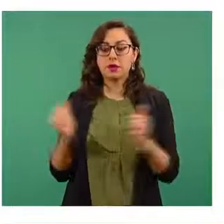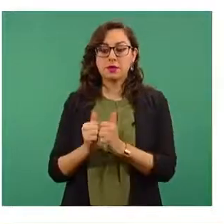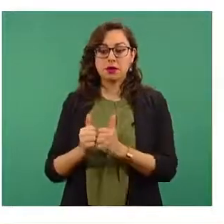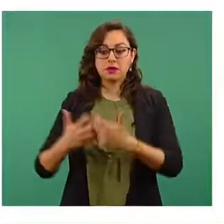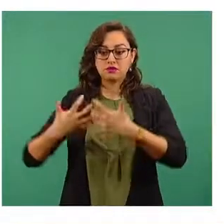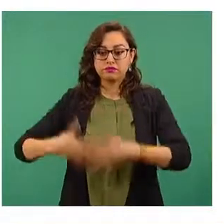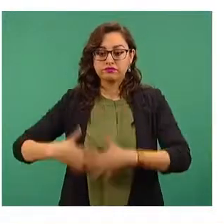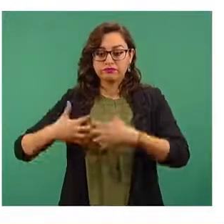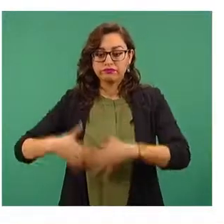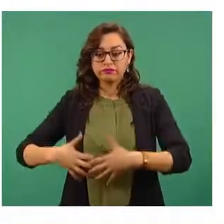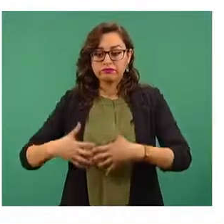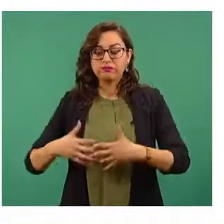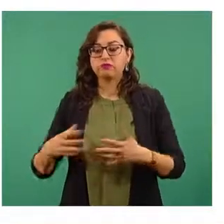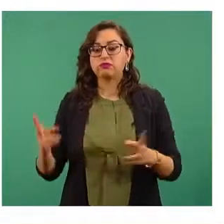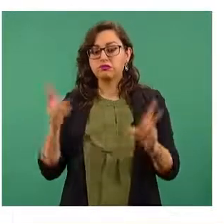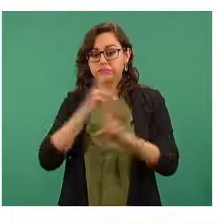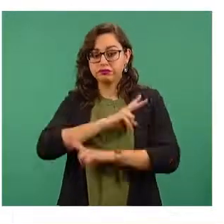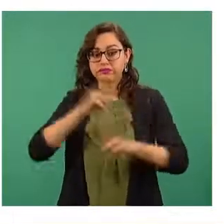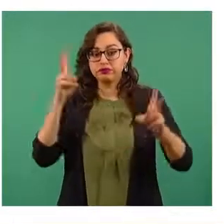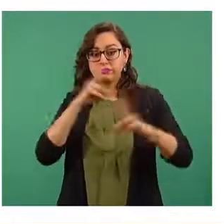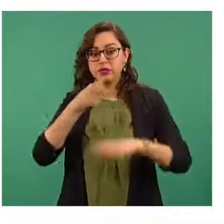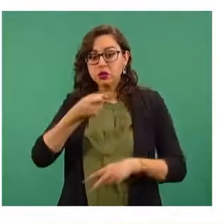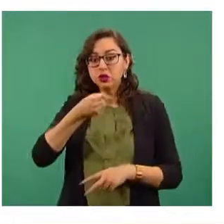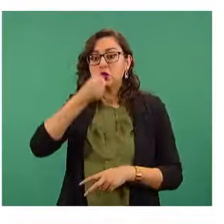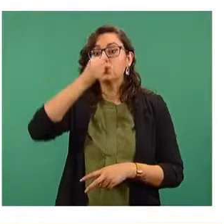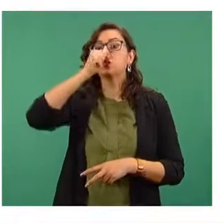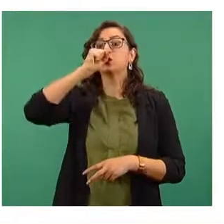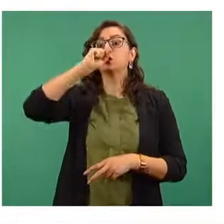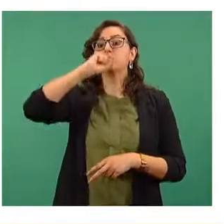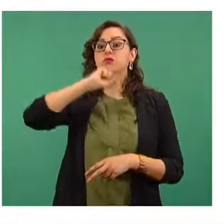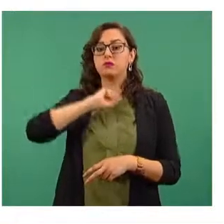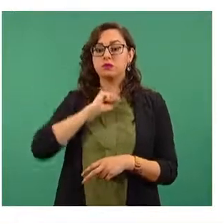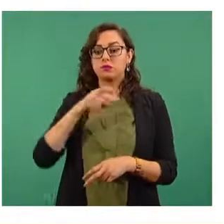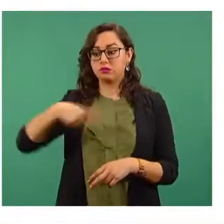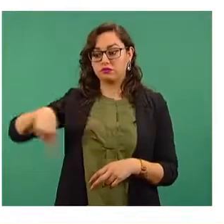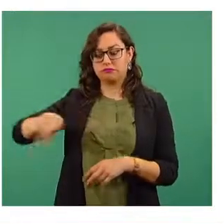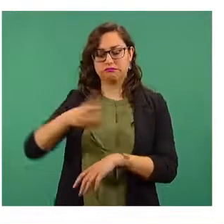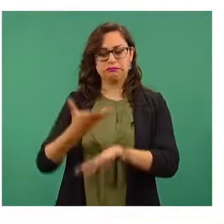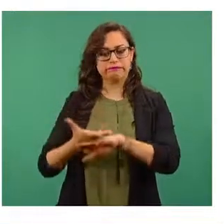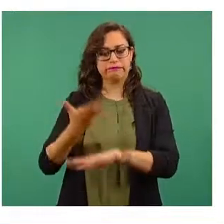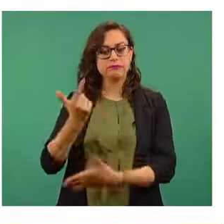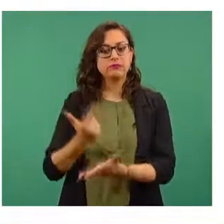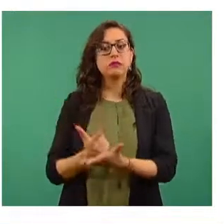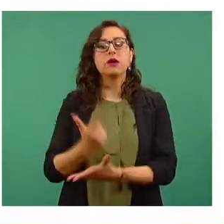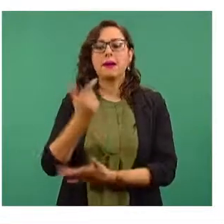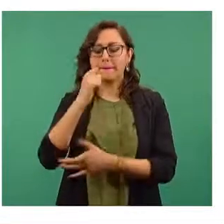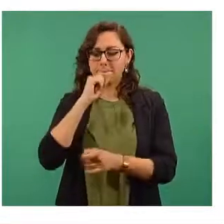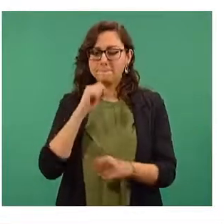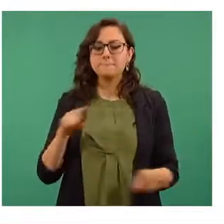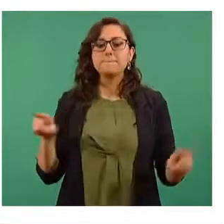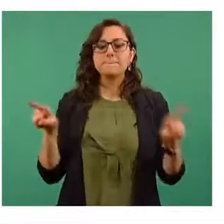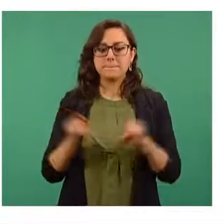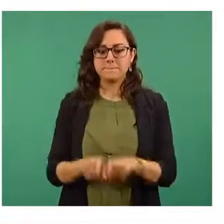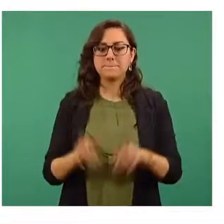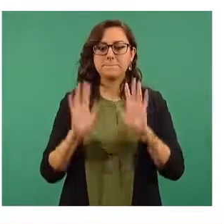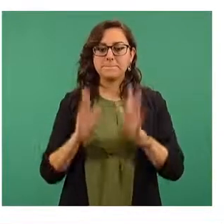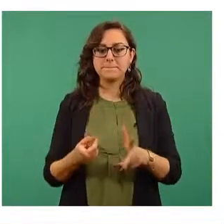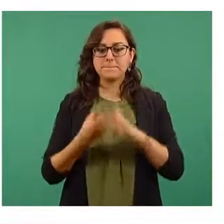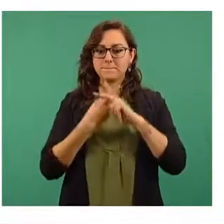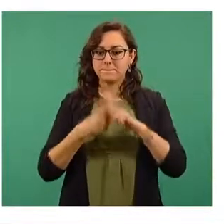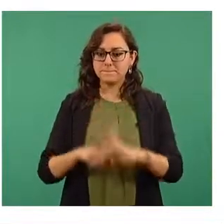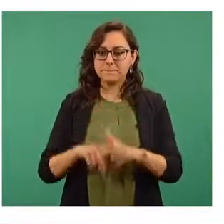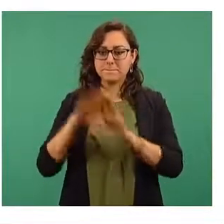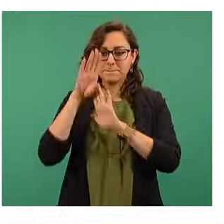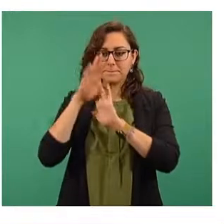pacientes críticos que requieren ventilador, donde continúa progresivamente la disminución de la ocupación. Estamos